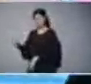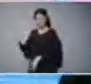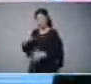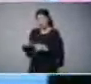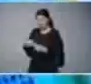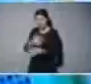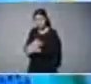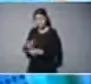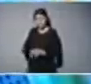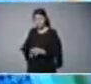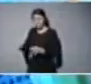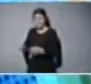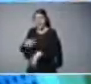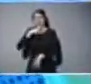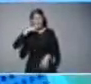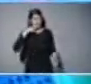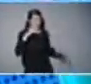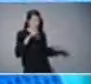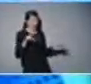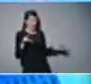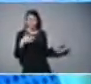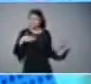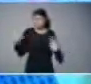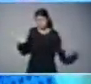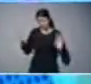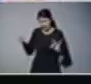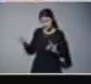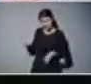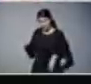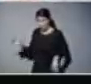play. ¡Azúcar! ¡No, azúcar no!